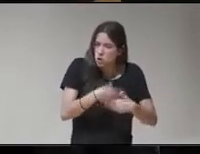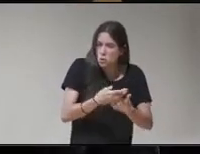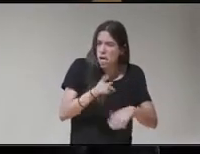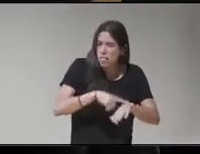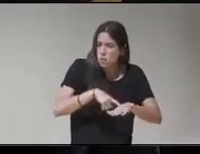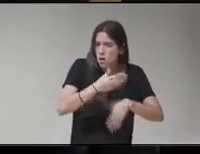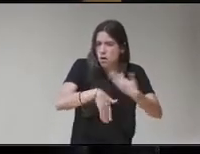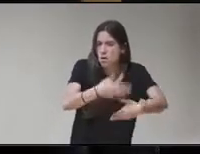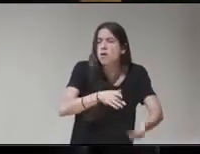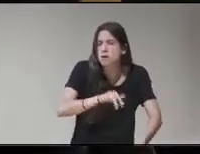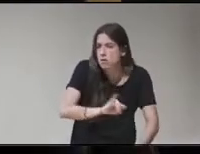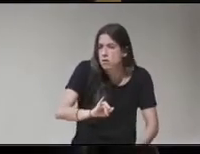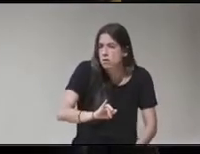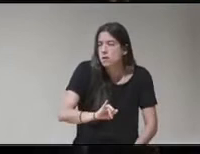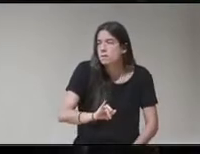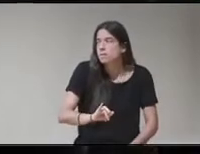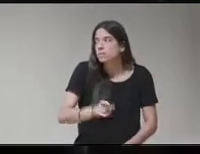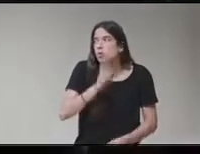tiempo? A ver,